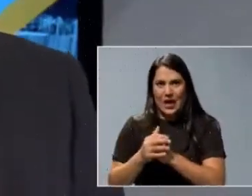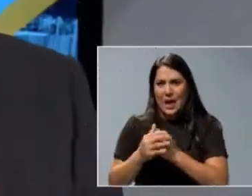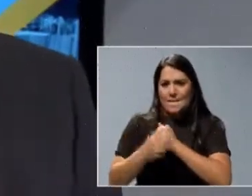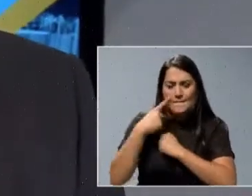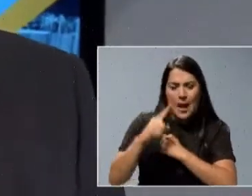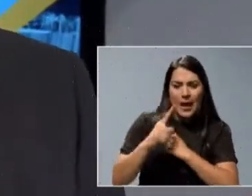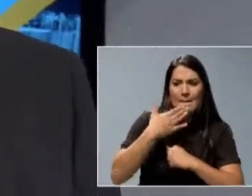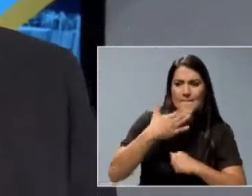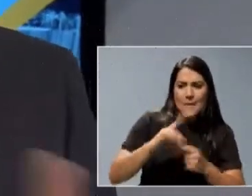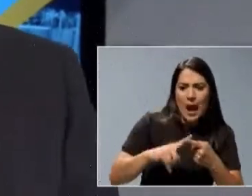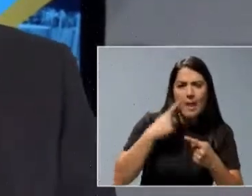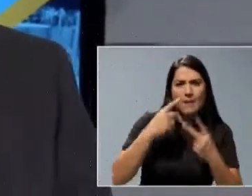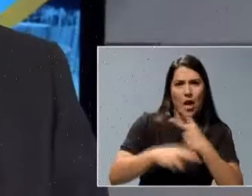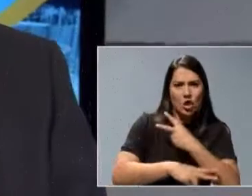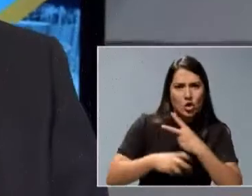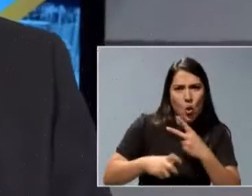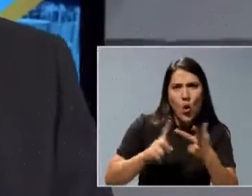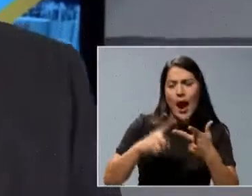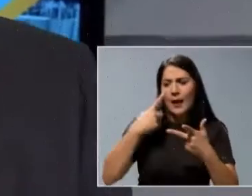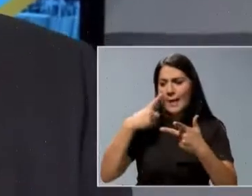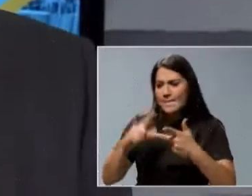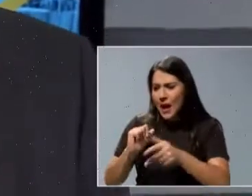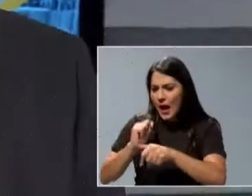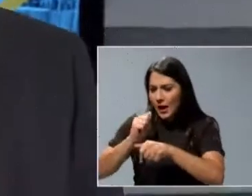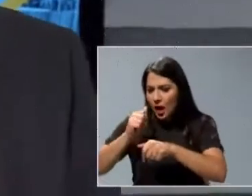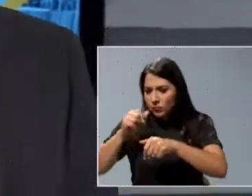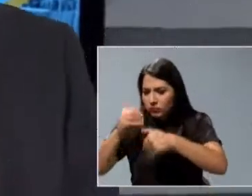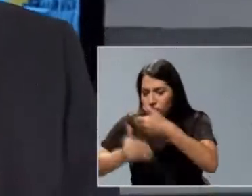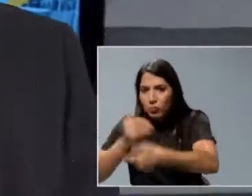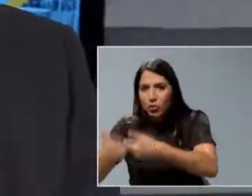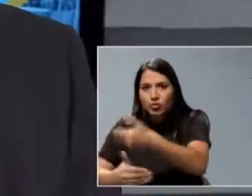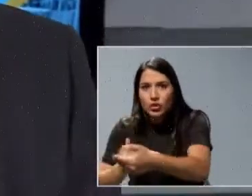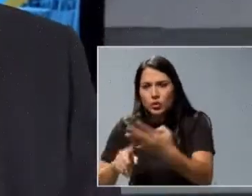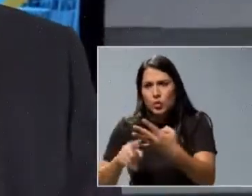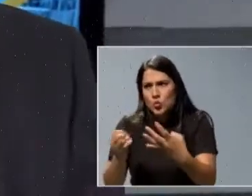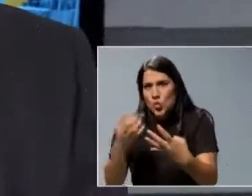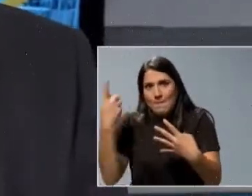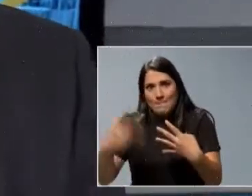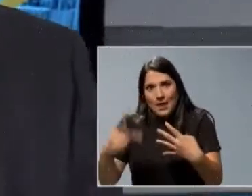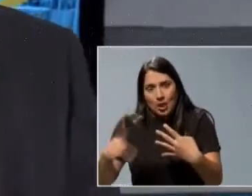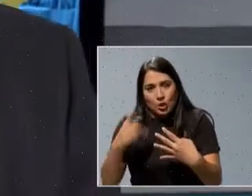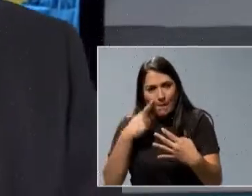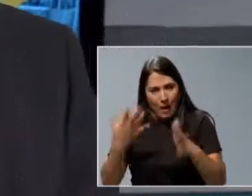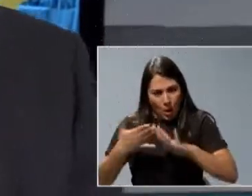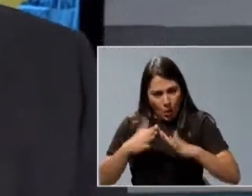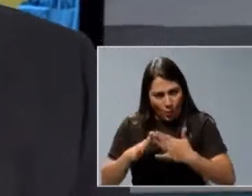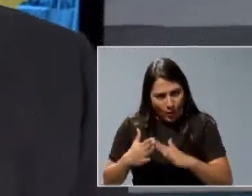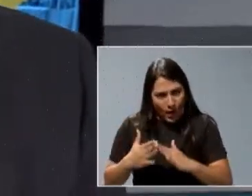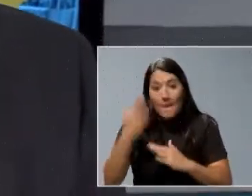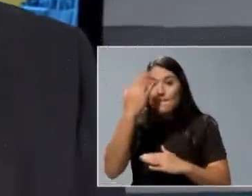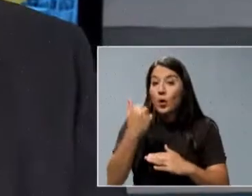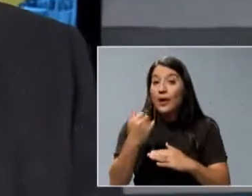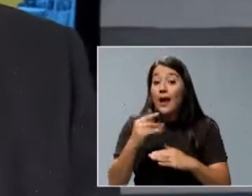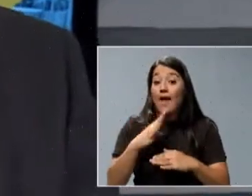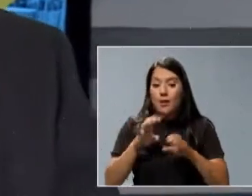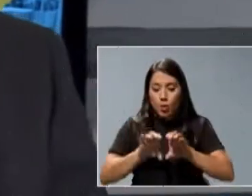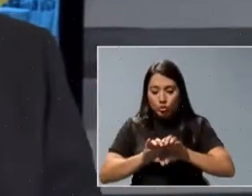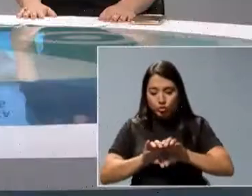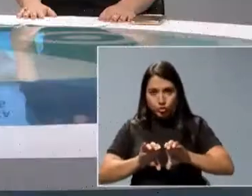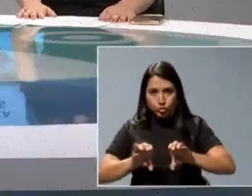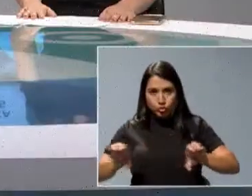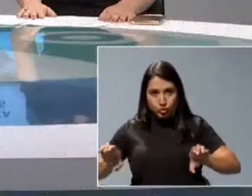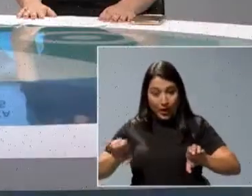un ingenio para delinquir y un ingenio peligrosísimo además para las comunidades, porque estamos hablando de una tubería por la